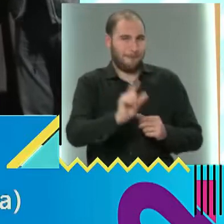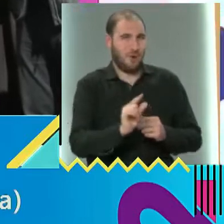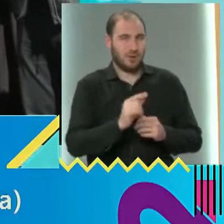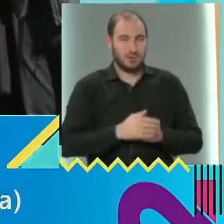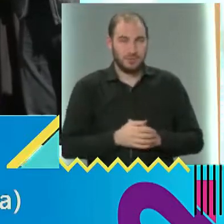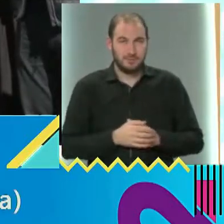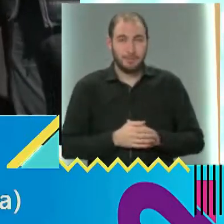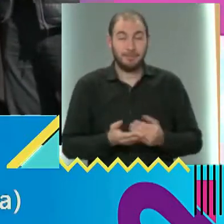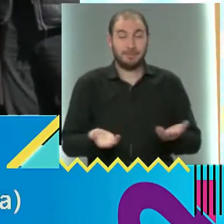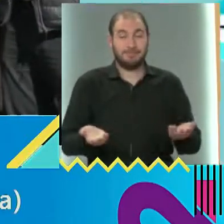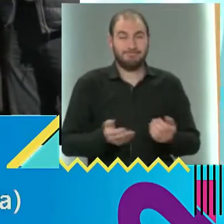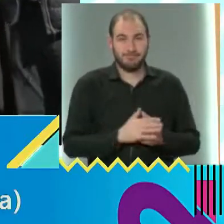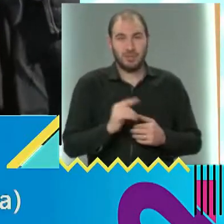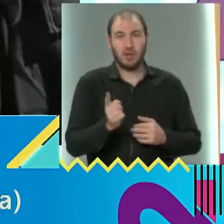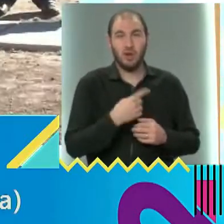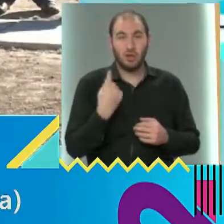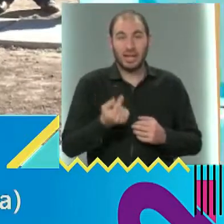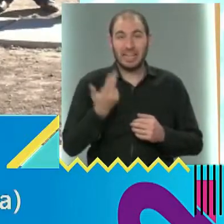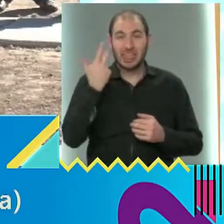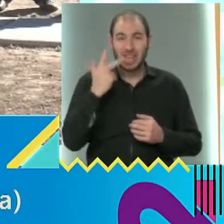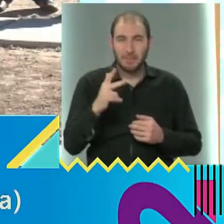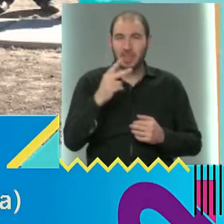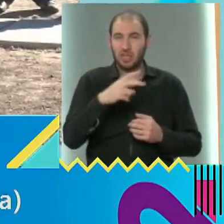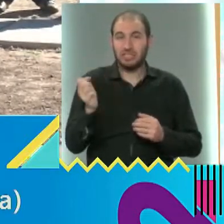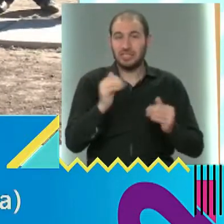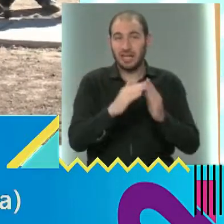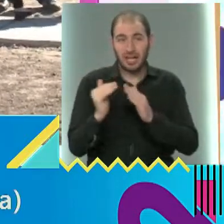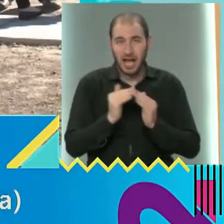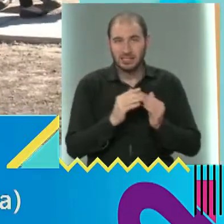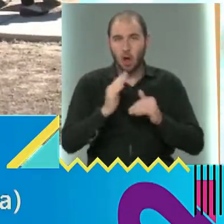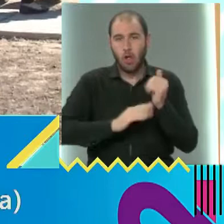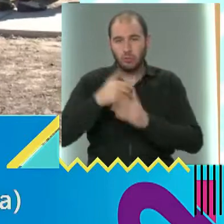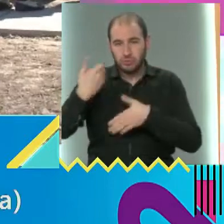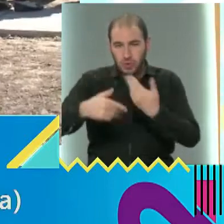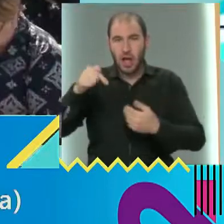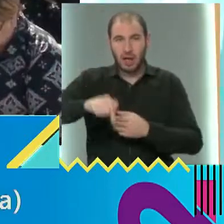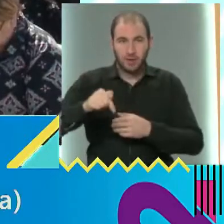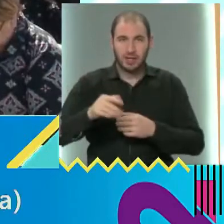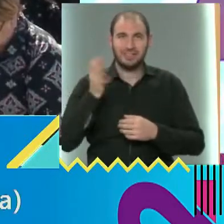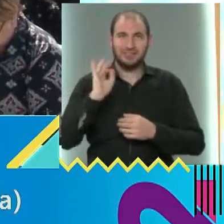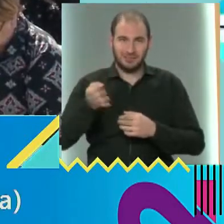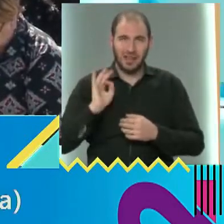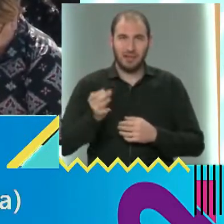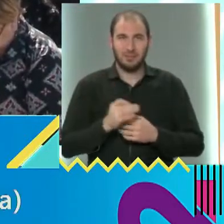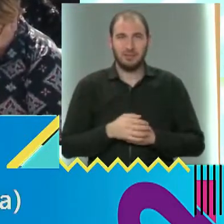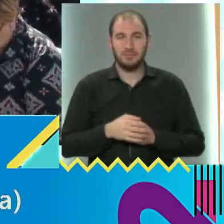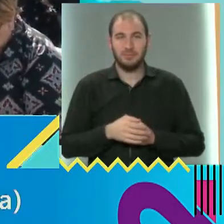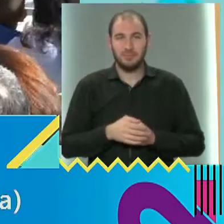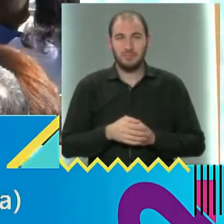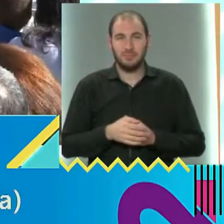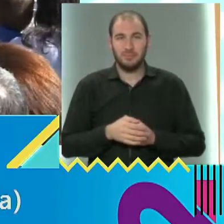dado, pero bueno, nosotros si bien tenemos 3.200 viviendas en construcción, sabemos y somos conscientes